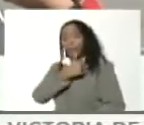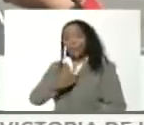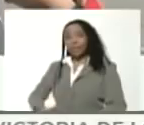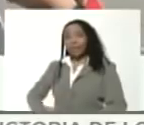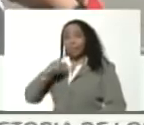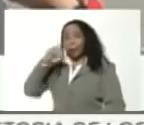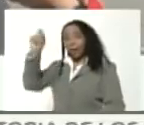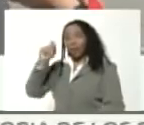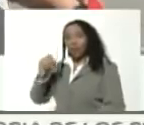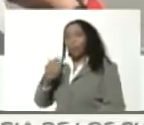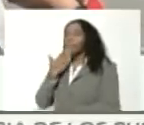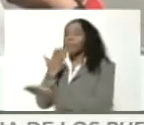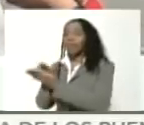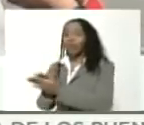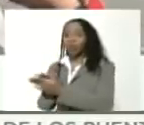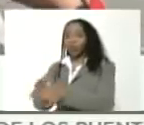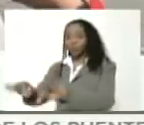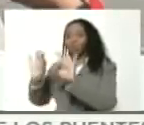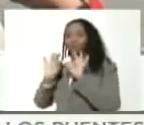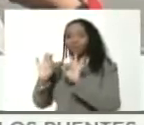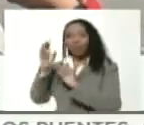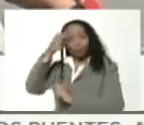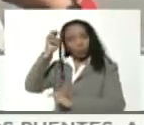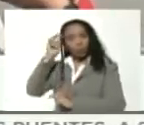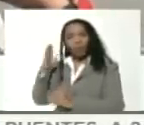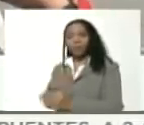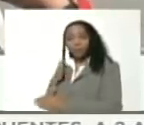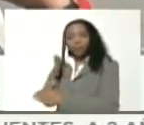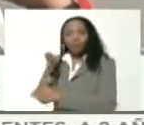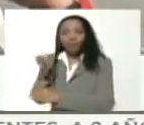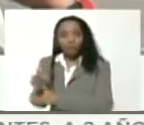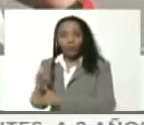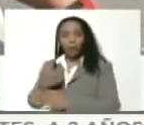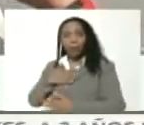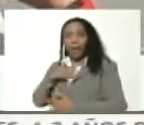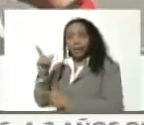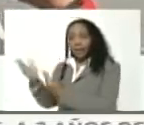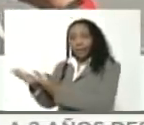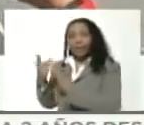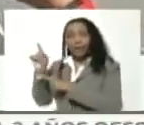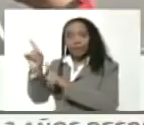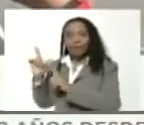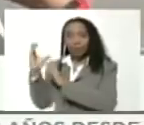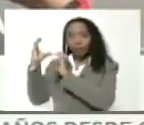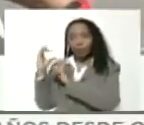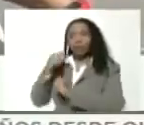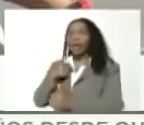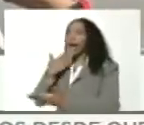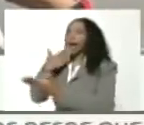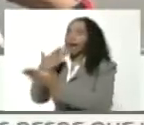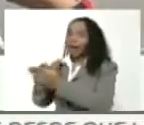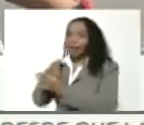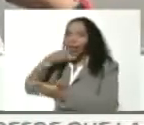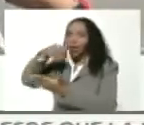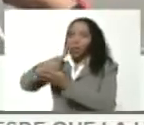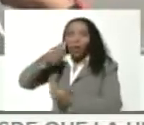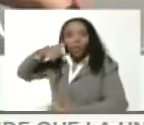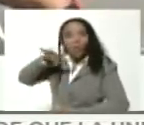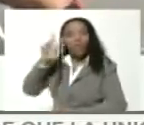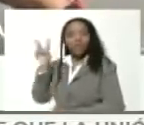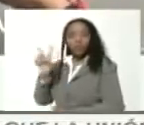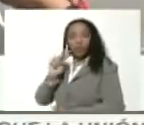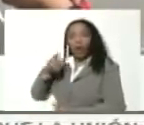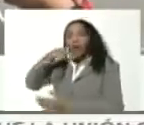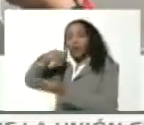nos ha pedido, especialmente al canciller y a mí, que bajáramos a recibir este cargamento. Queremos darle las gracias en nombre del pueblo venezolano, en nombre de